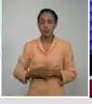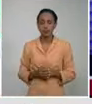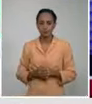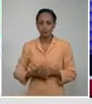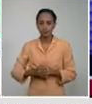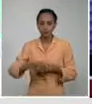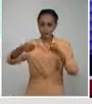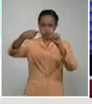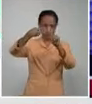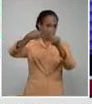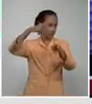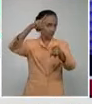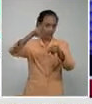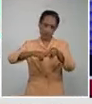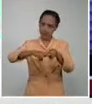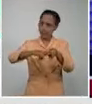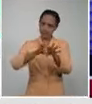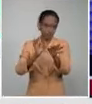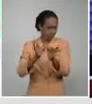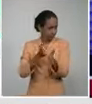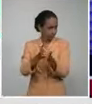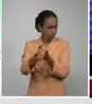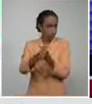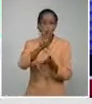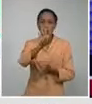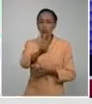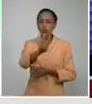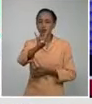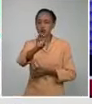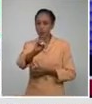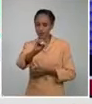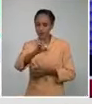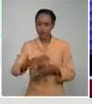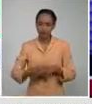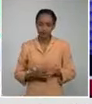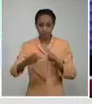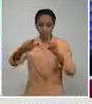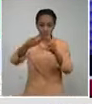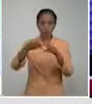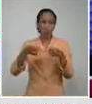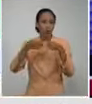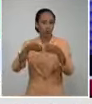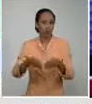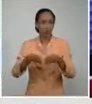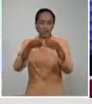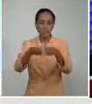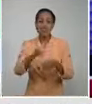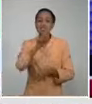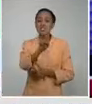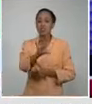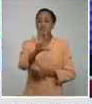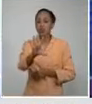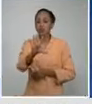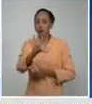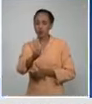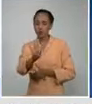Habana con la mayor cifra, 490. Le sigue Granma con